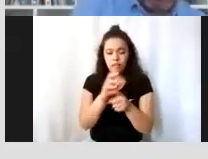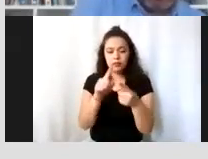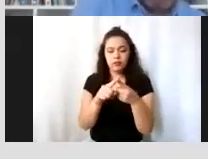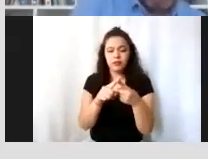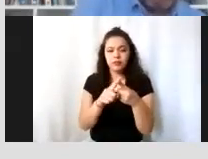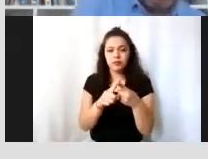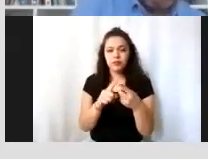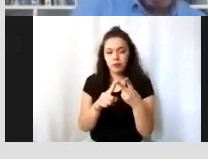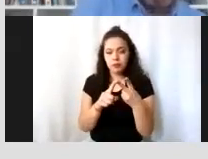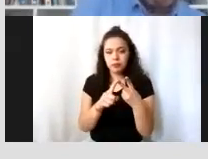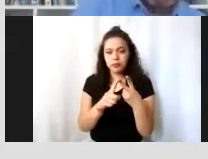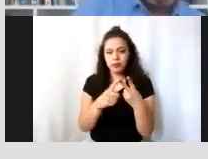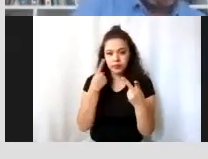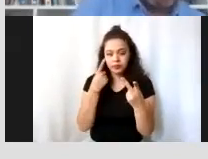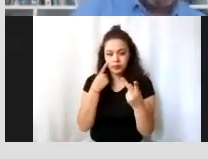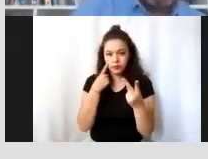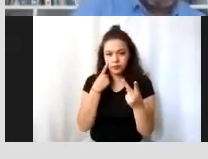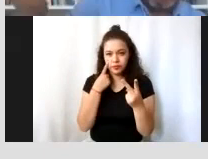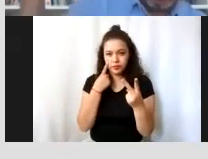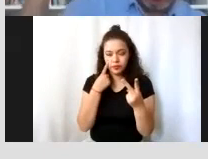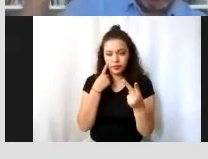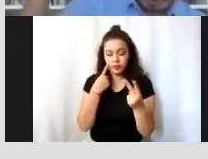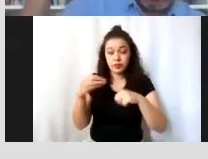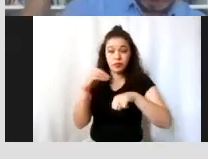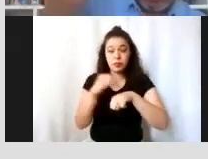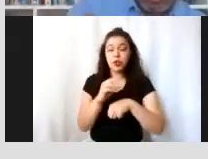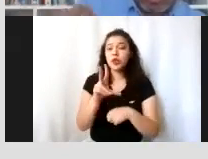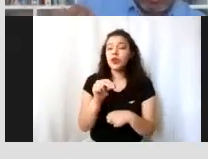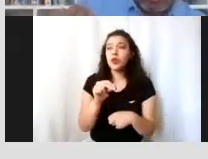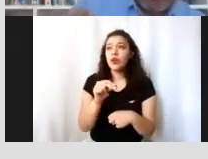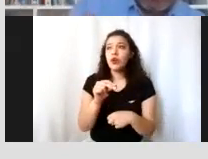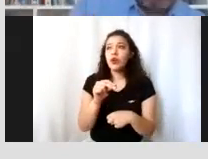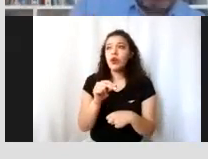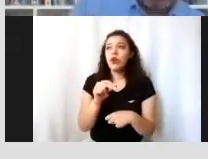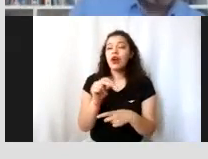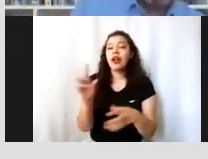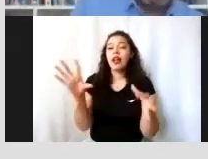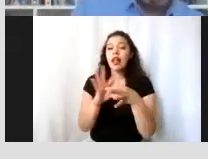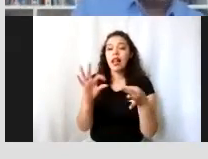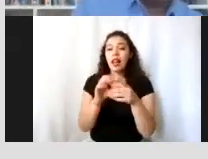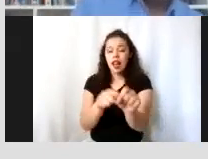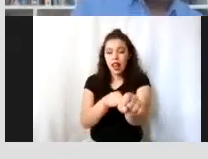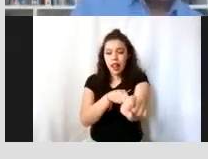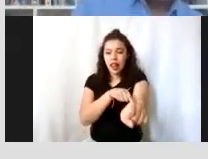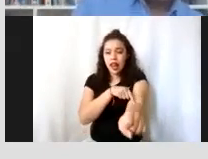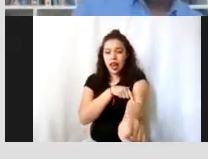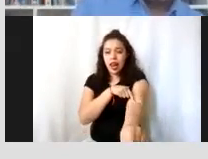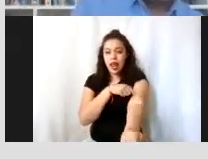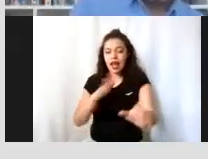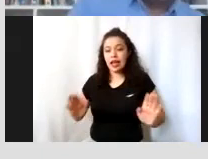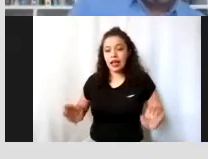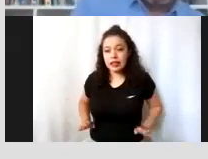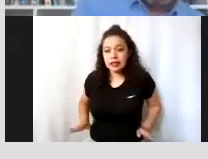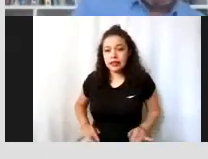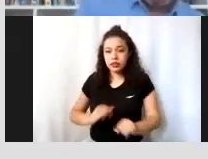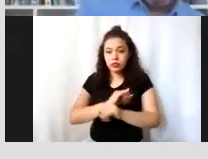fijan, aquí no se está poniendo en extenso el tipo de datos recabados. Nada más están poniendo